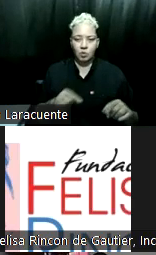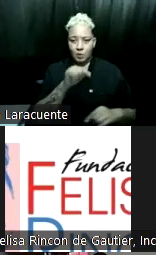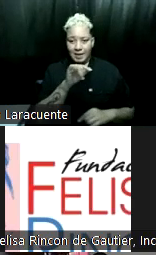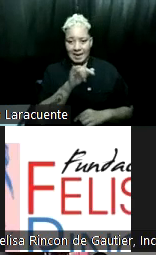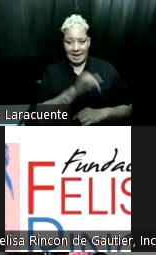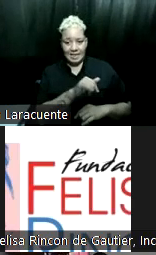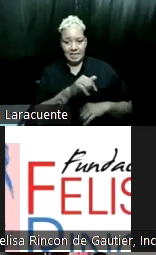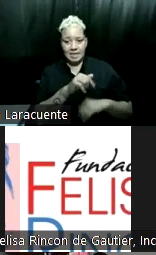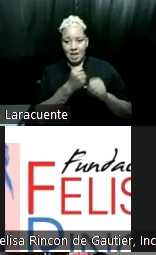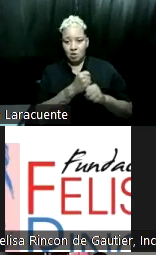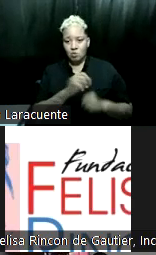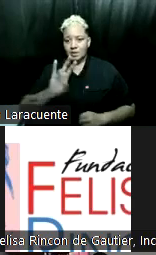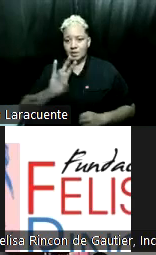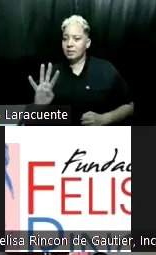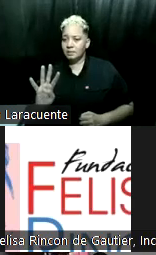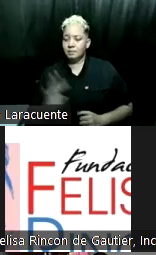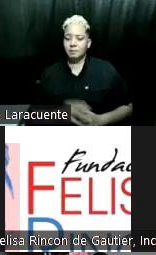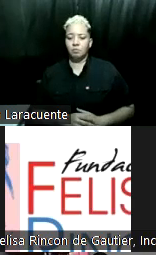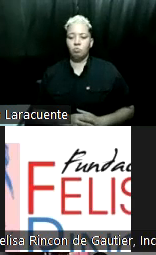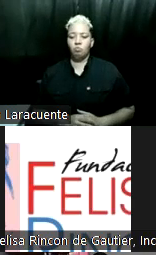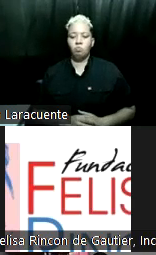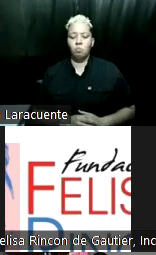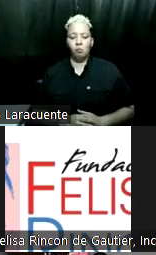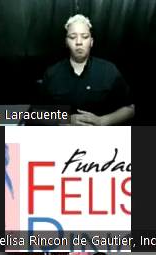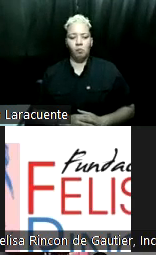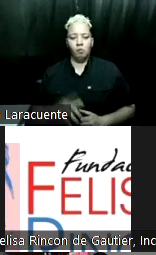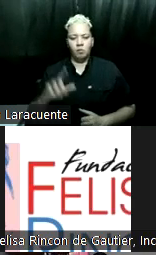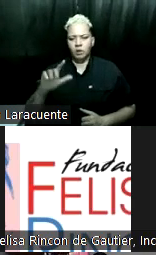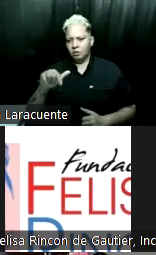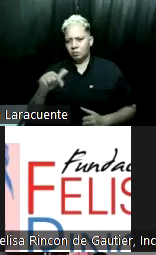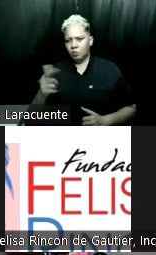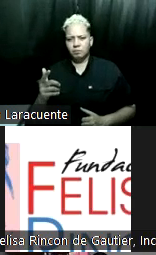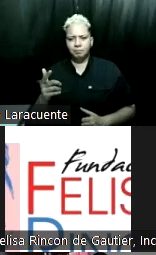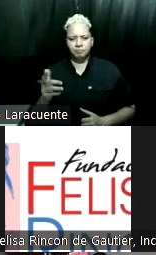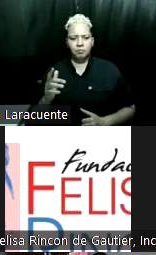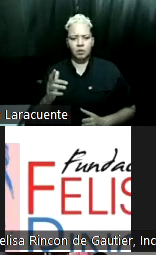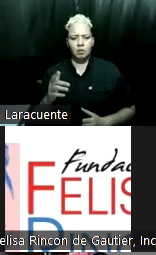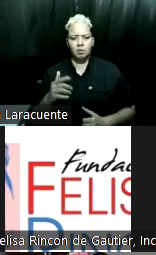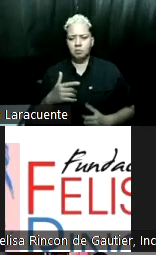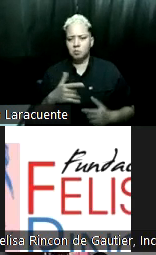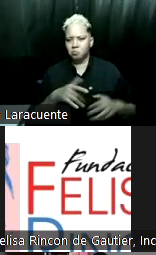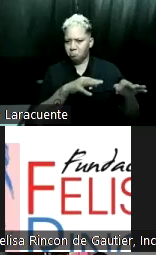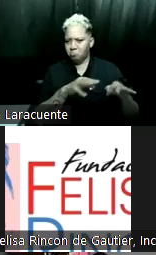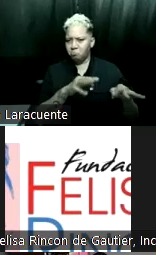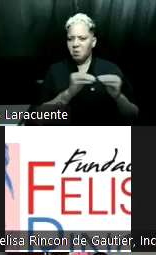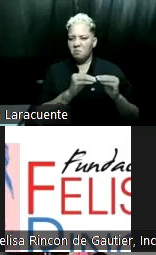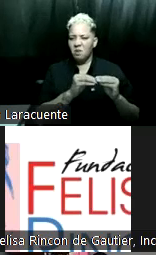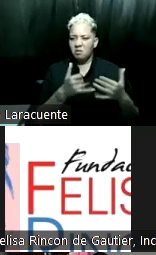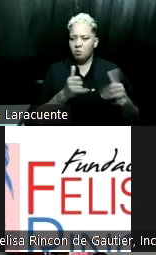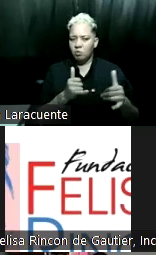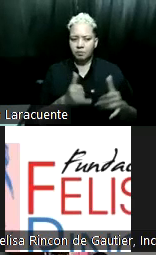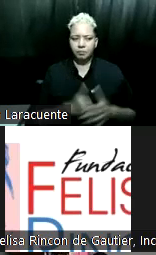del 74. Ahorita volvemos sobre los jugadores, y